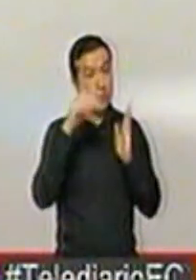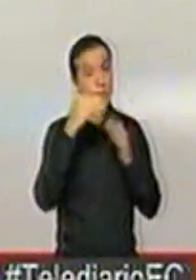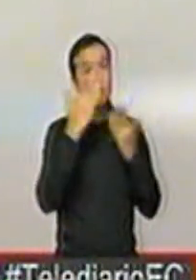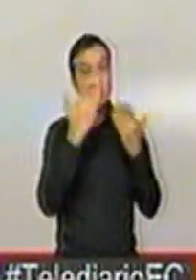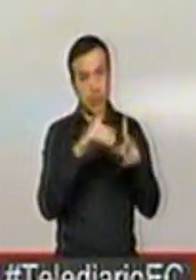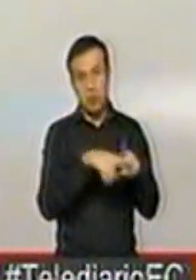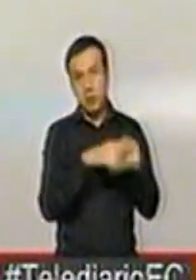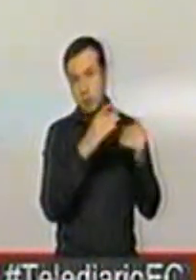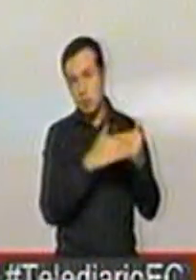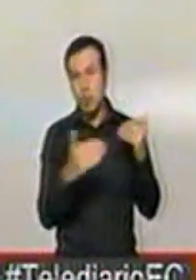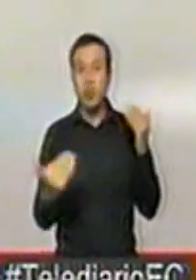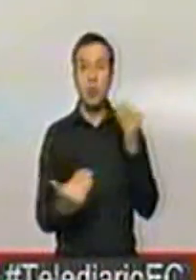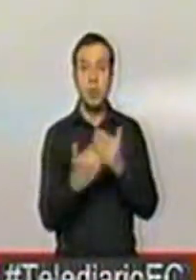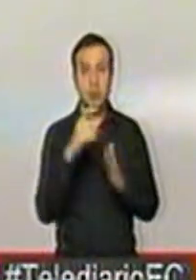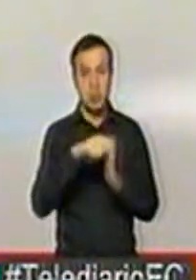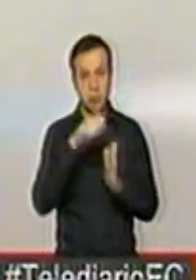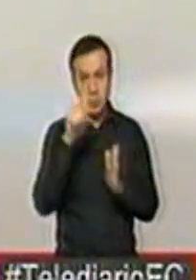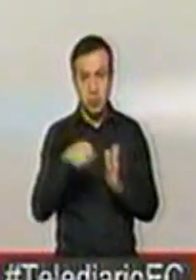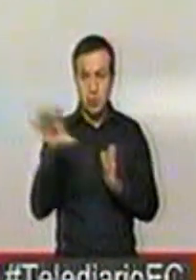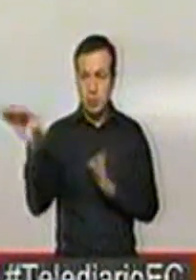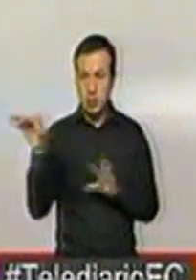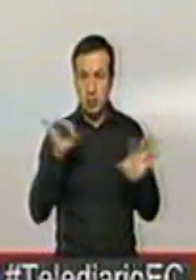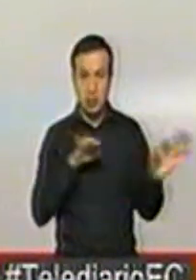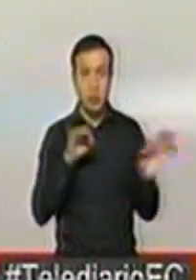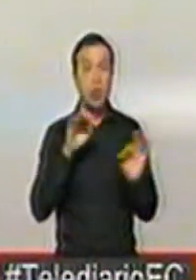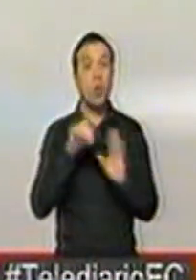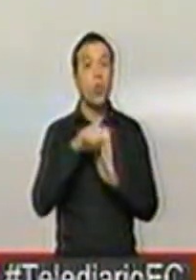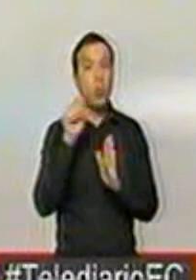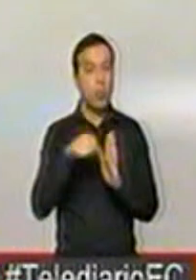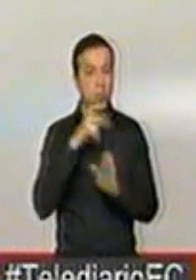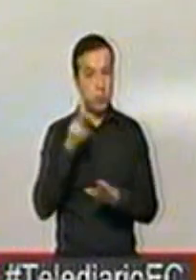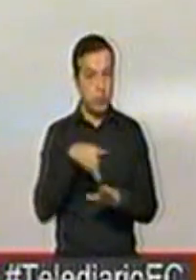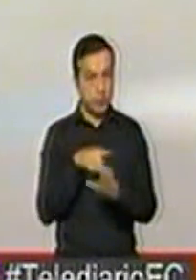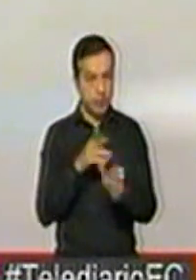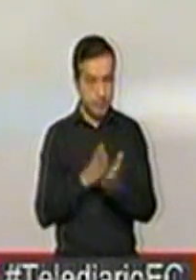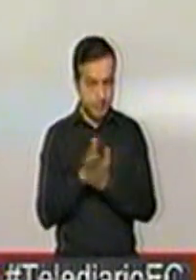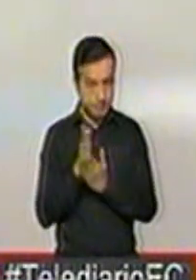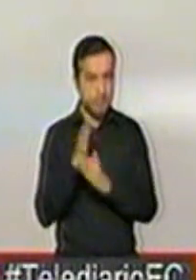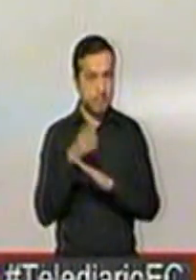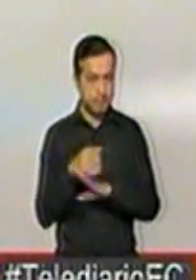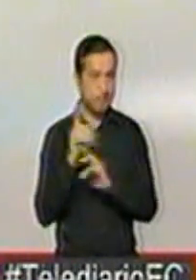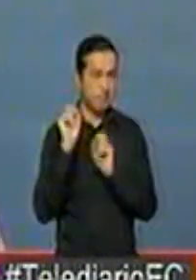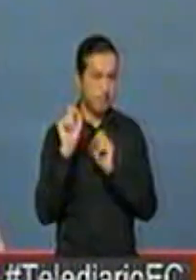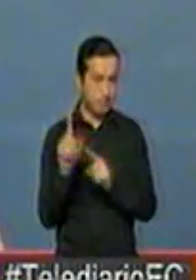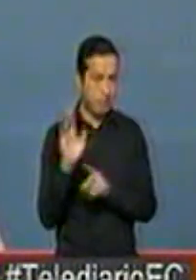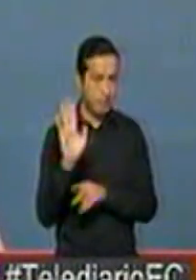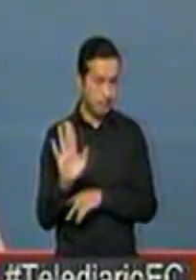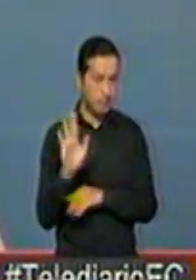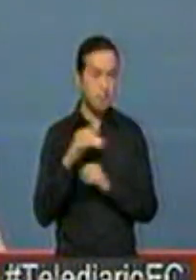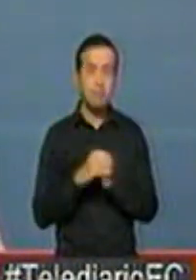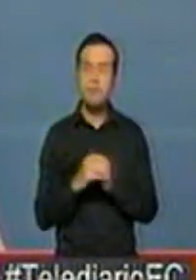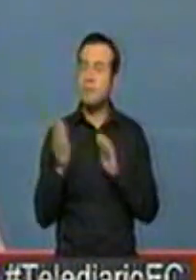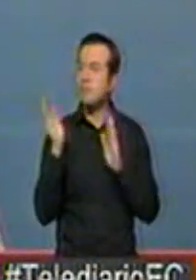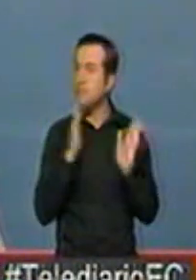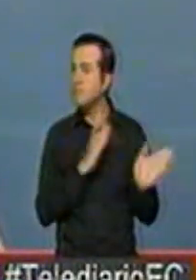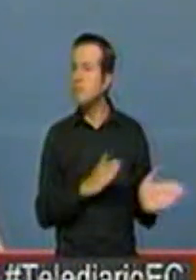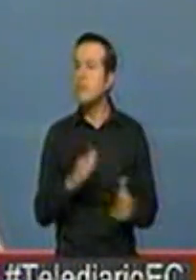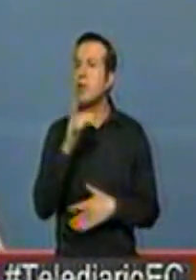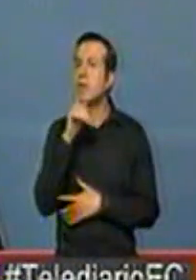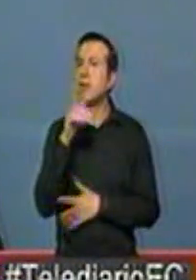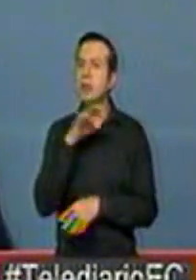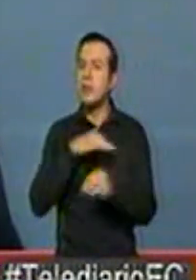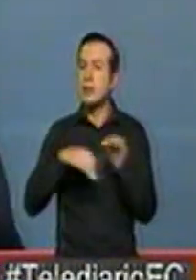entrar a designar a jueces de carrera jueces de carrera ya le voy a preguntar sobre eso y está definido quienes